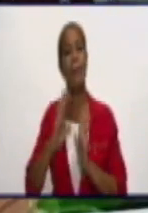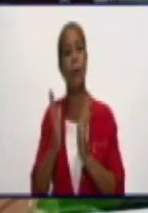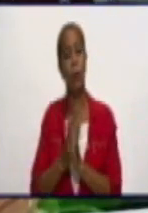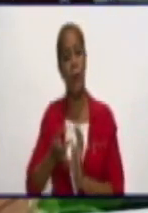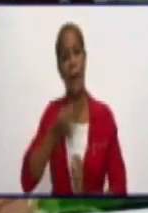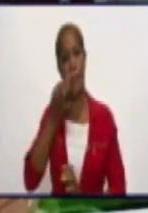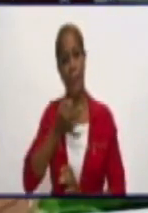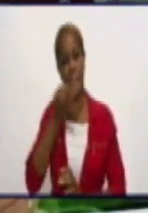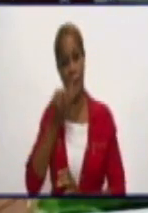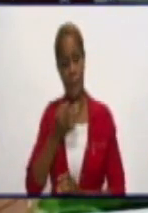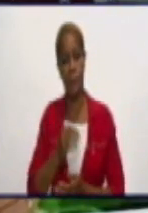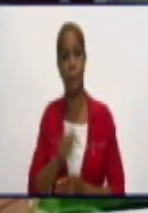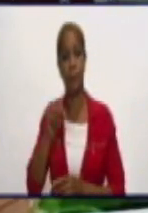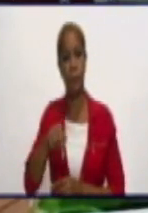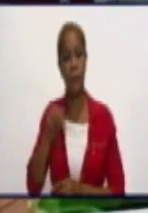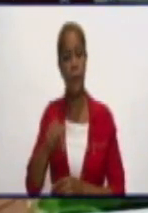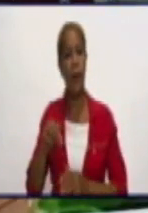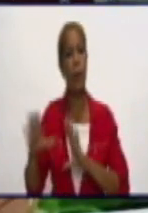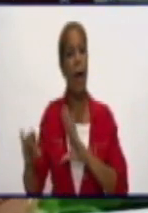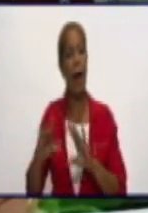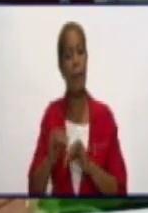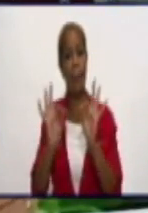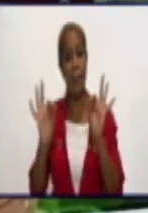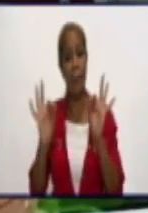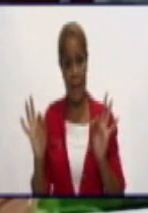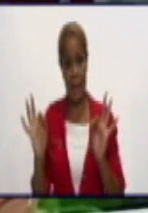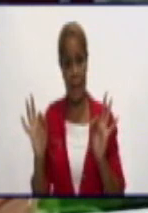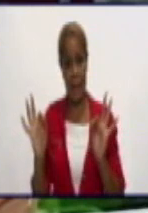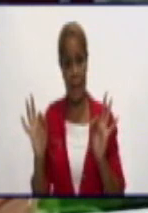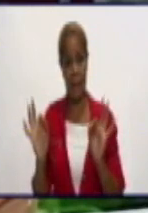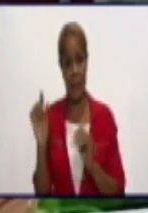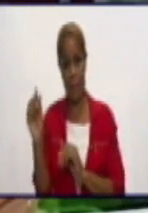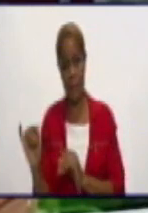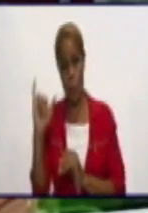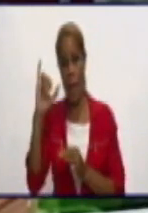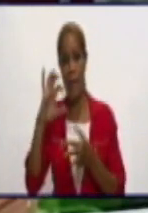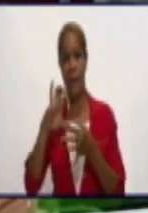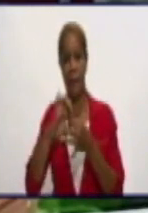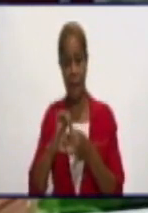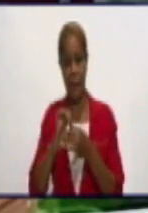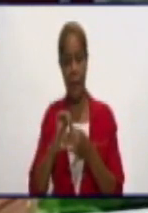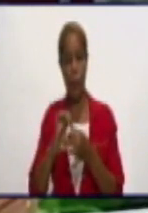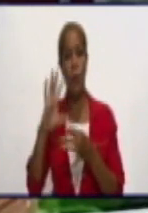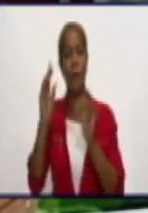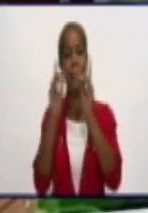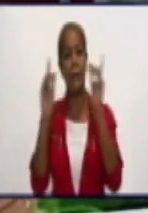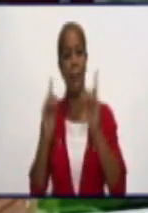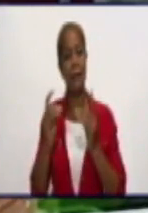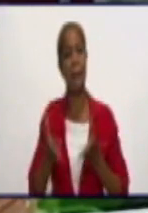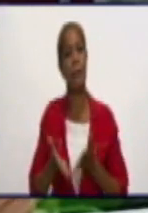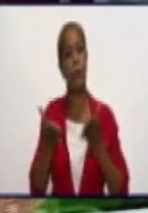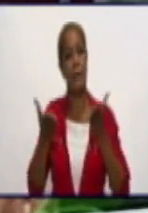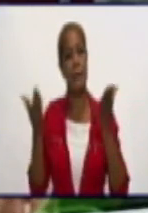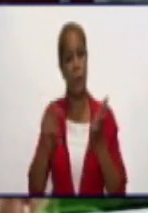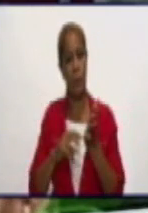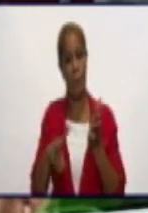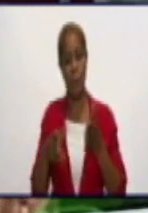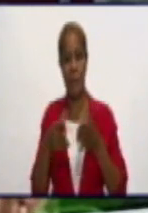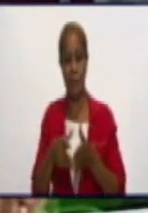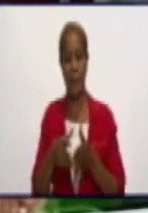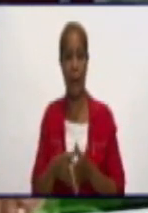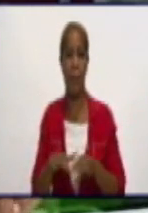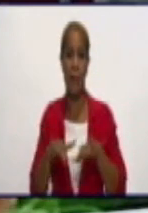al diálogo con Daniel Solís Prada, especialista del Departamento de Desarrollo de la empresa eléctrica de Granma. Ya